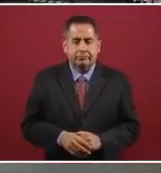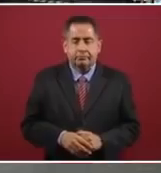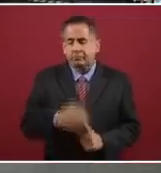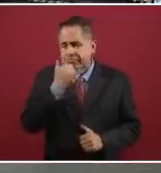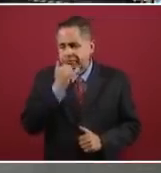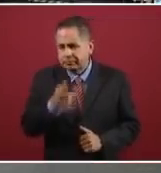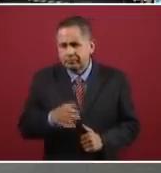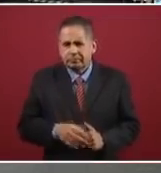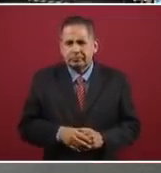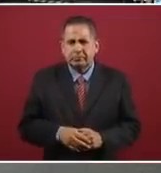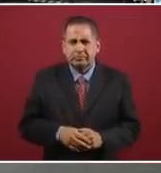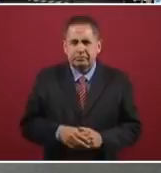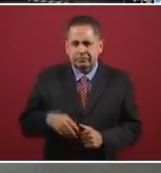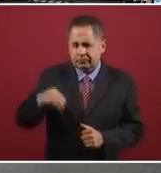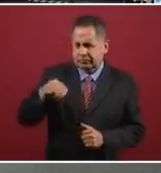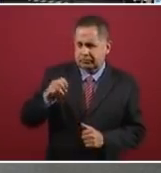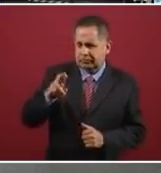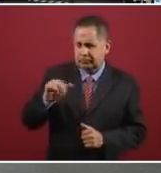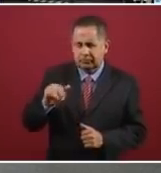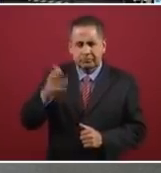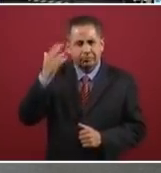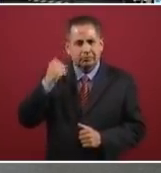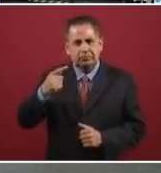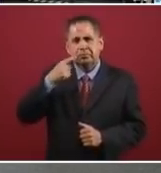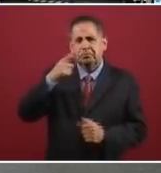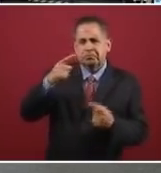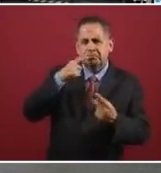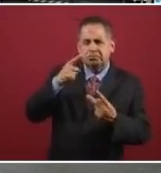¿Mande? Tocaba Morena presentarlos en aquella época.